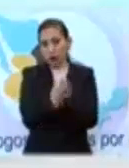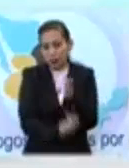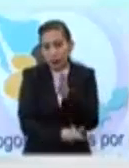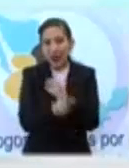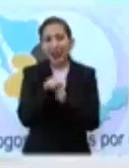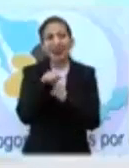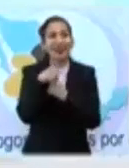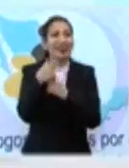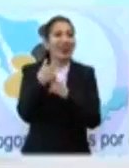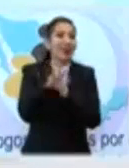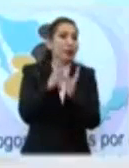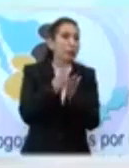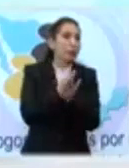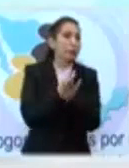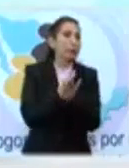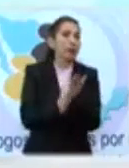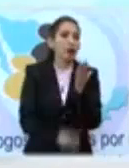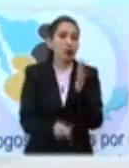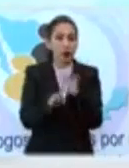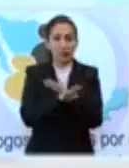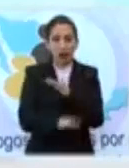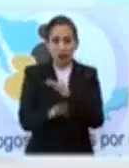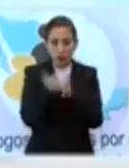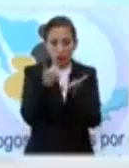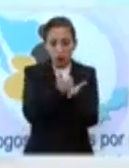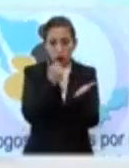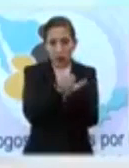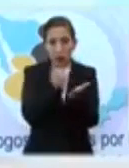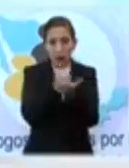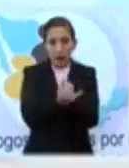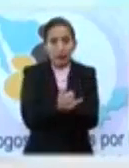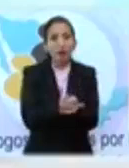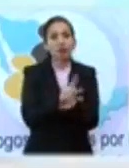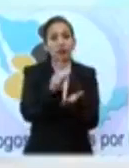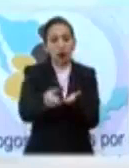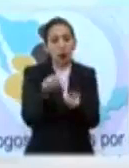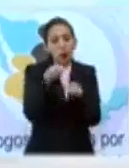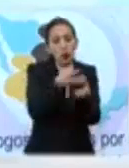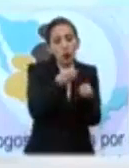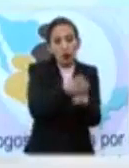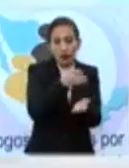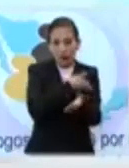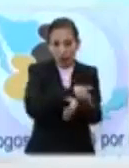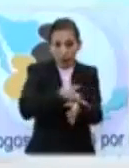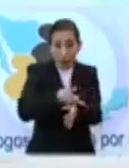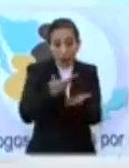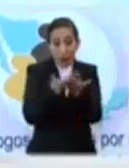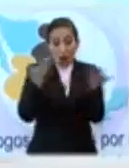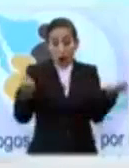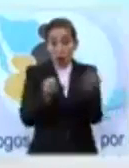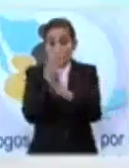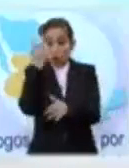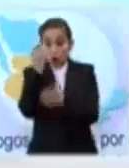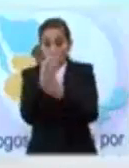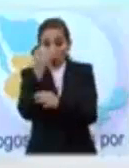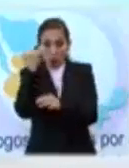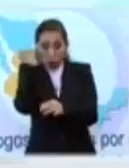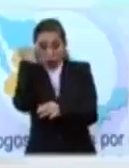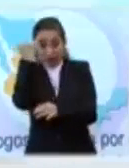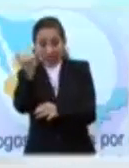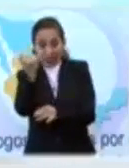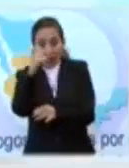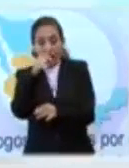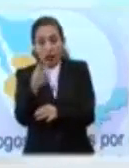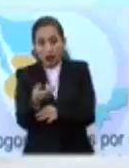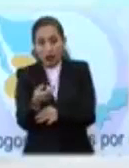Eran programas que básicamente subsidiaban el ingreso de las familias, y en el nuevo enfoque lo que se